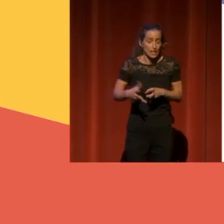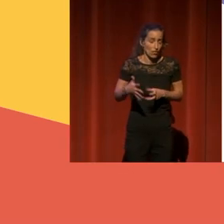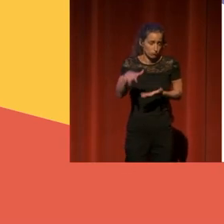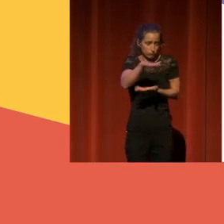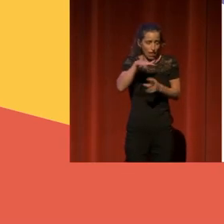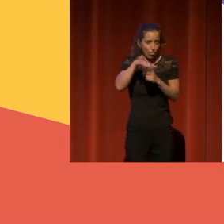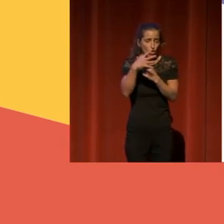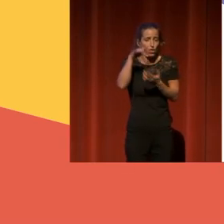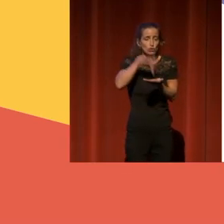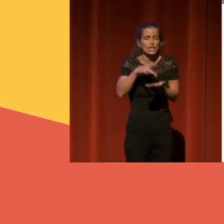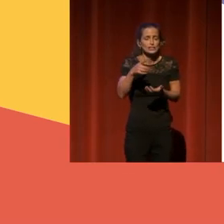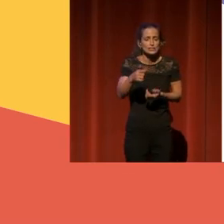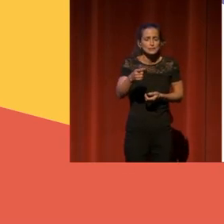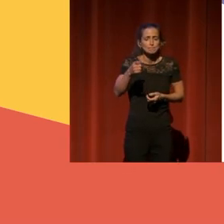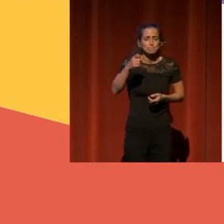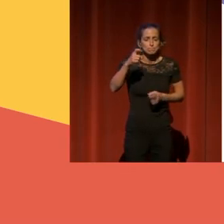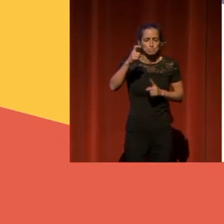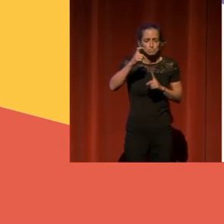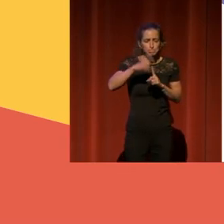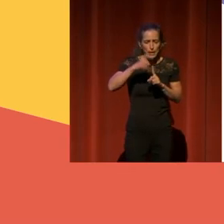año en curso.